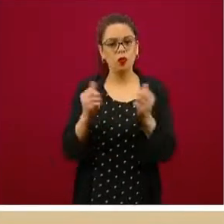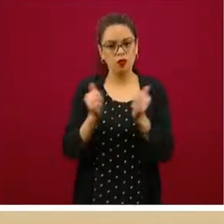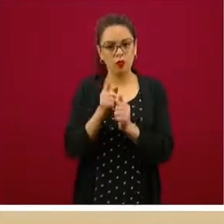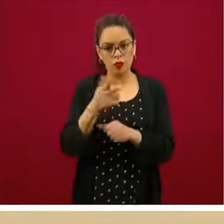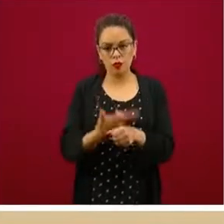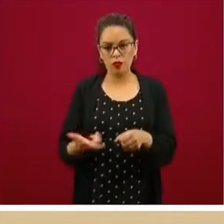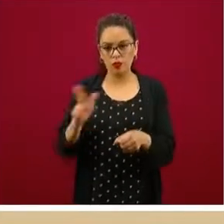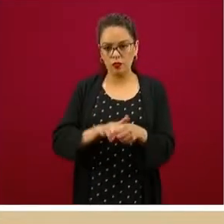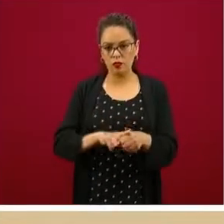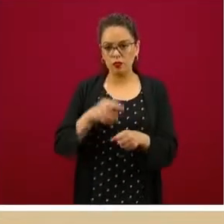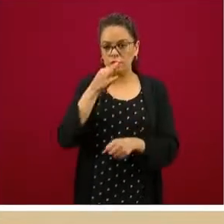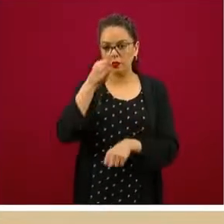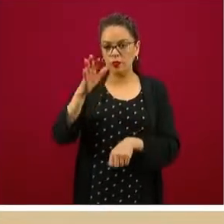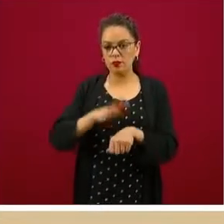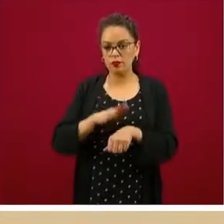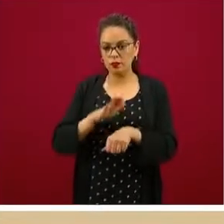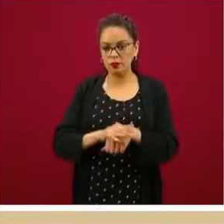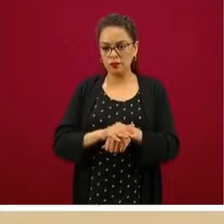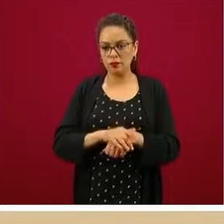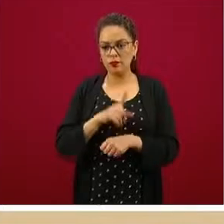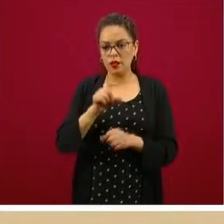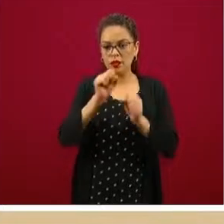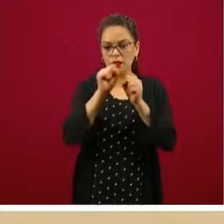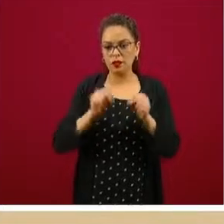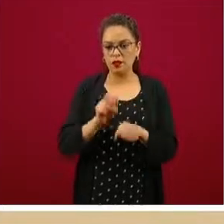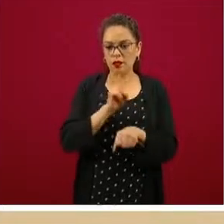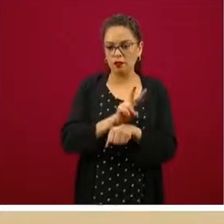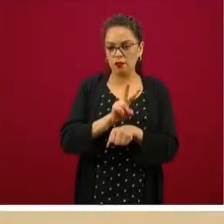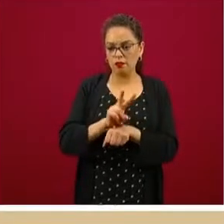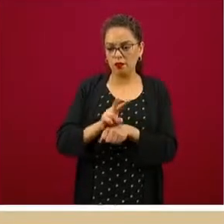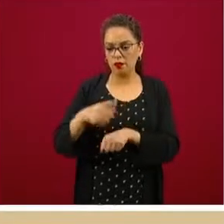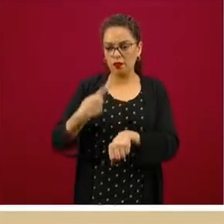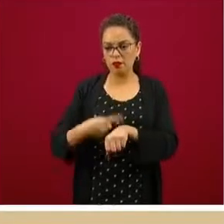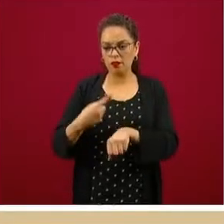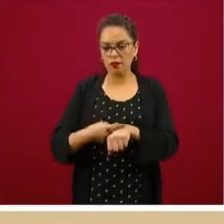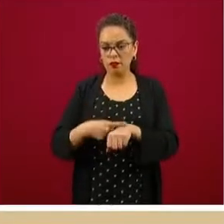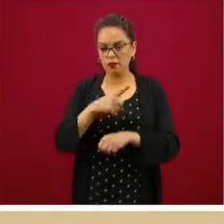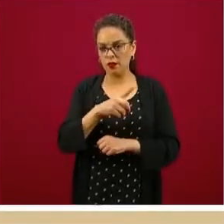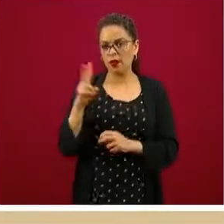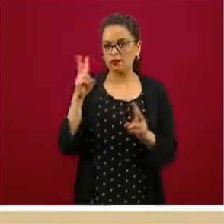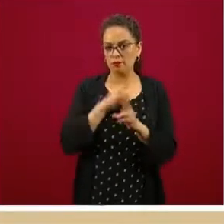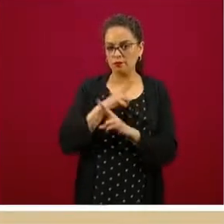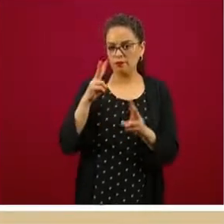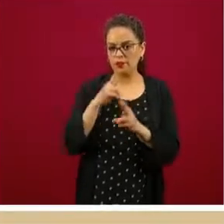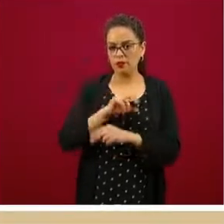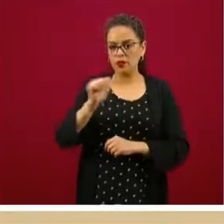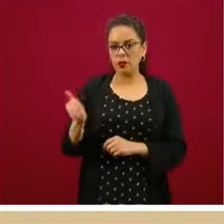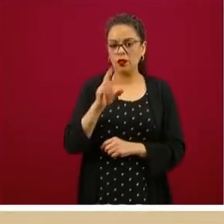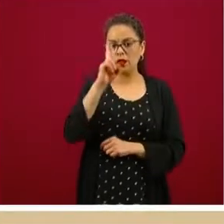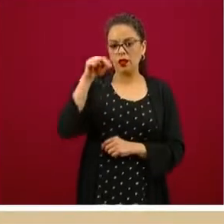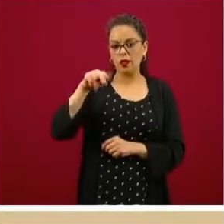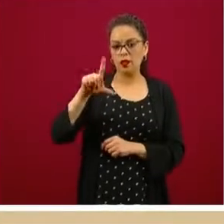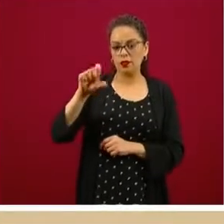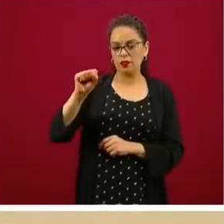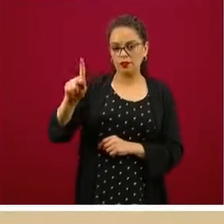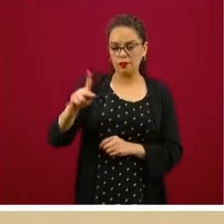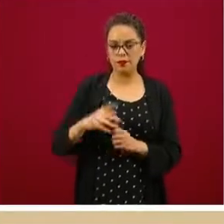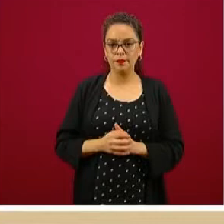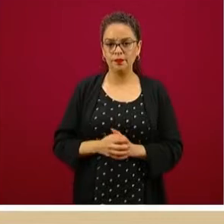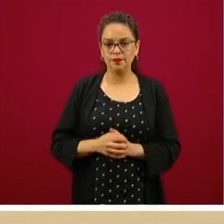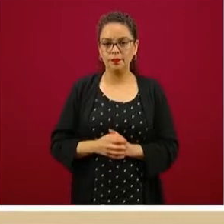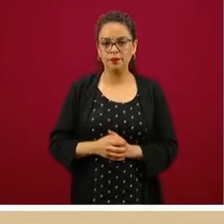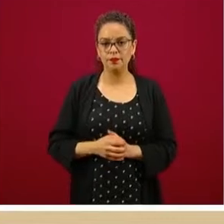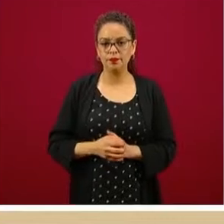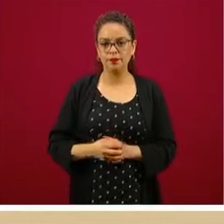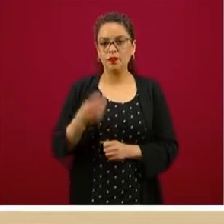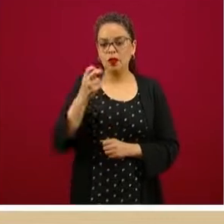en el sistema de vigilancia de enfermedad respiratoria, y las totales que realizan la Red Nacional de Laboratorios de Salud Pública. Quiero hacer notar, esto